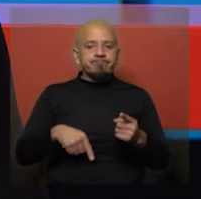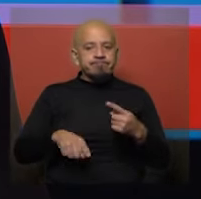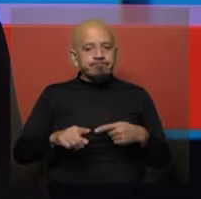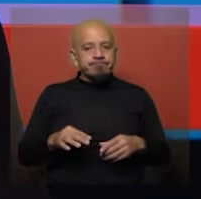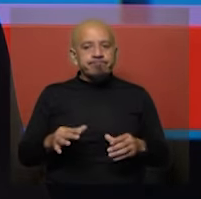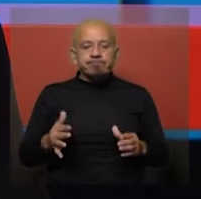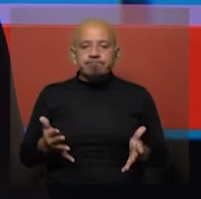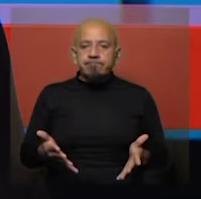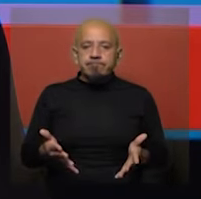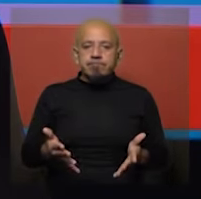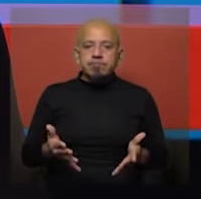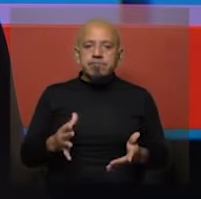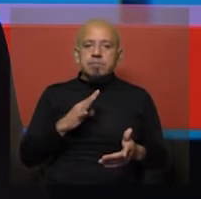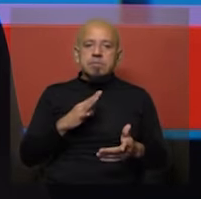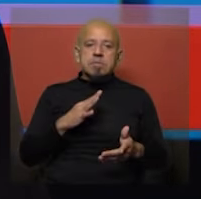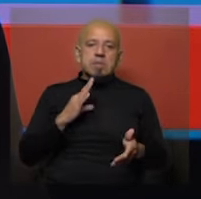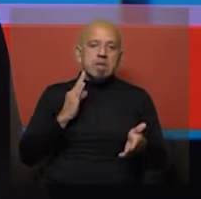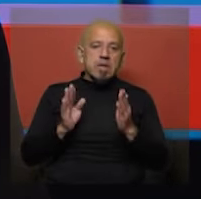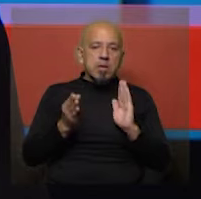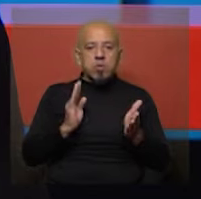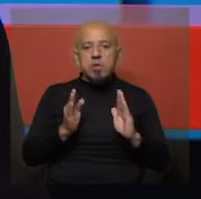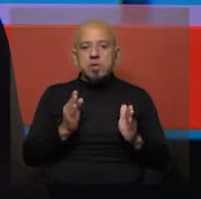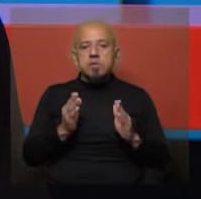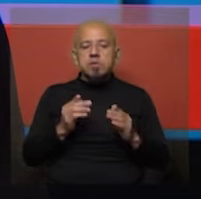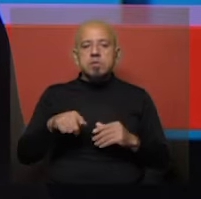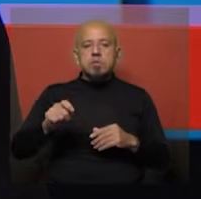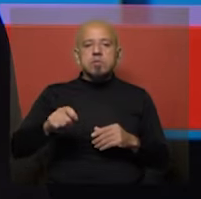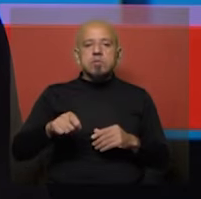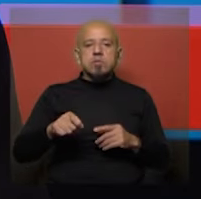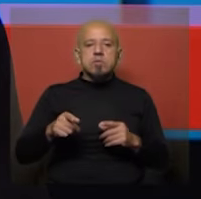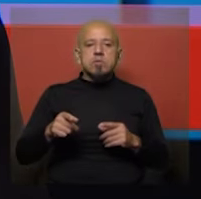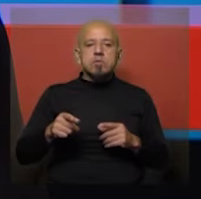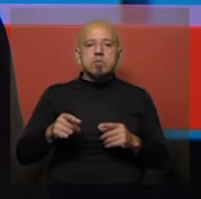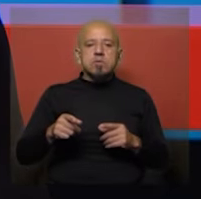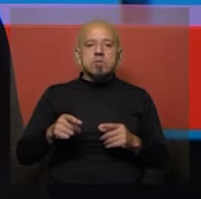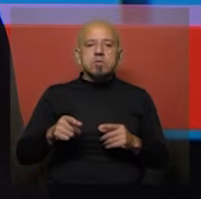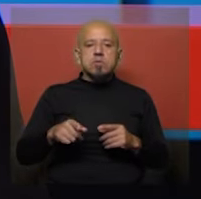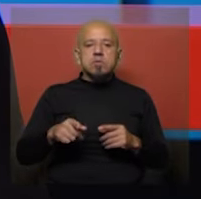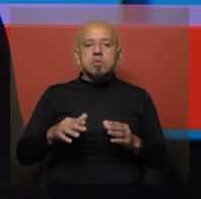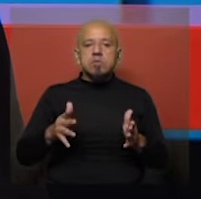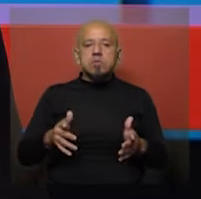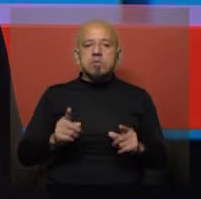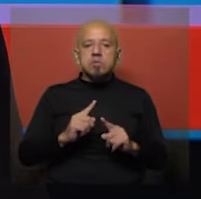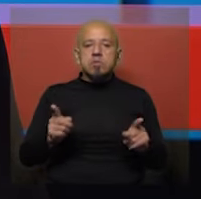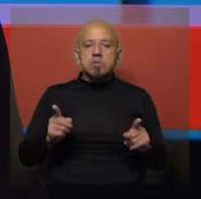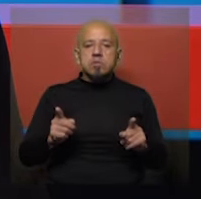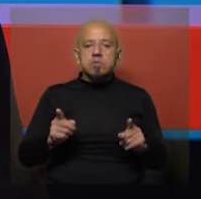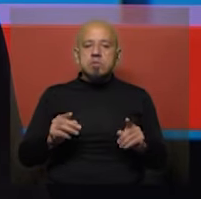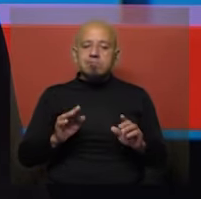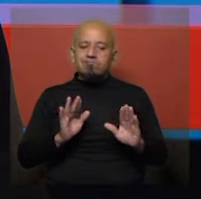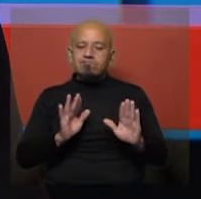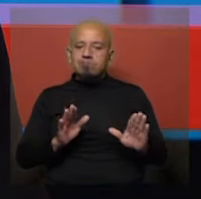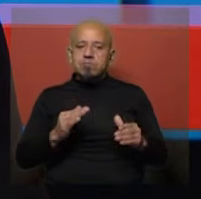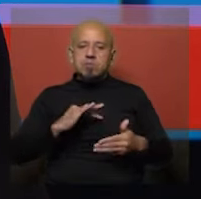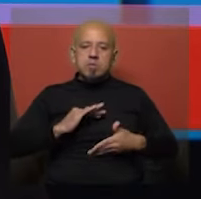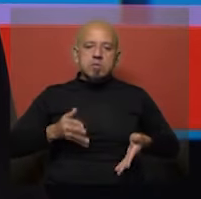que hay este abogados y y jueces y bueno juristas que no quieren verla esa perspectiva